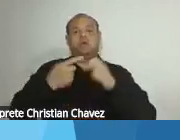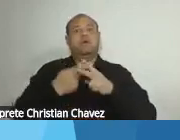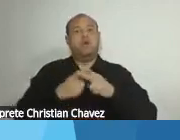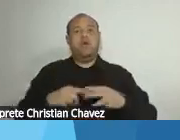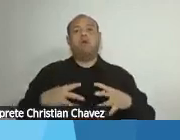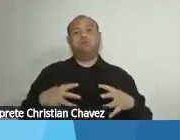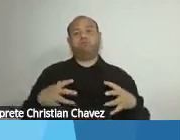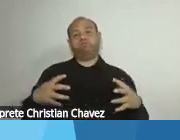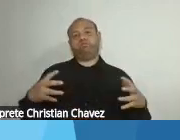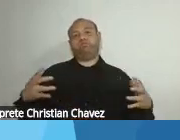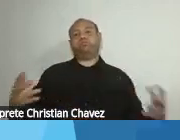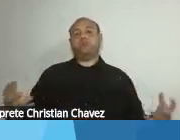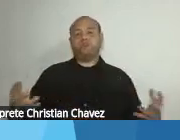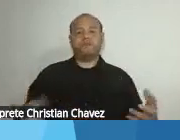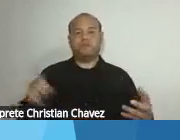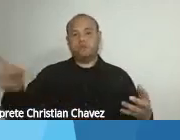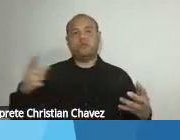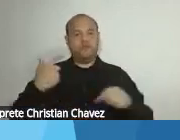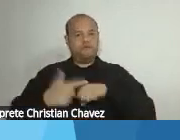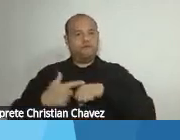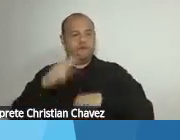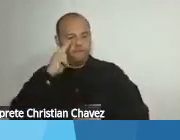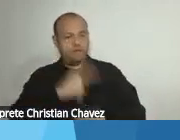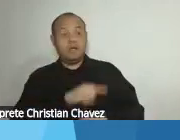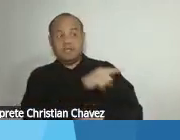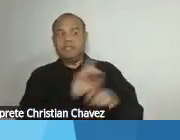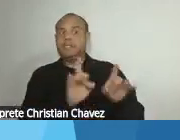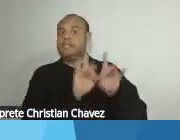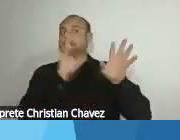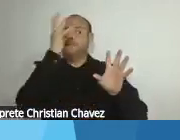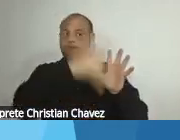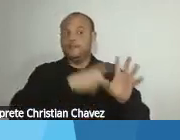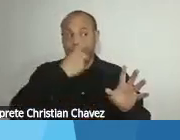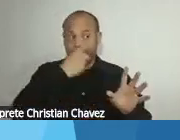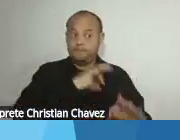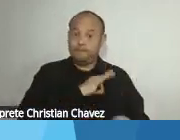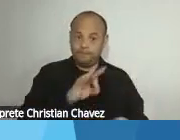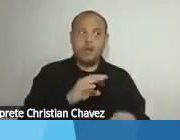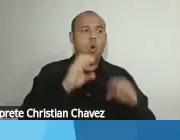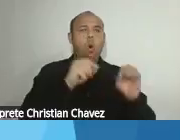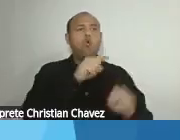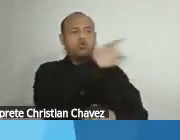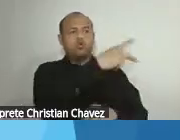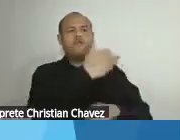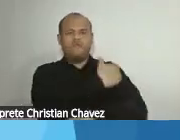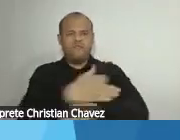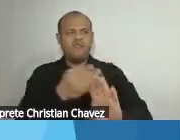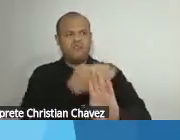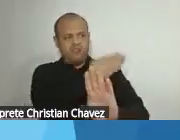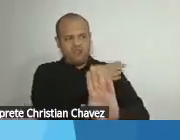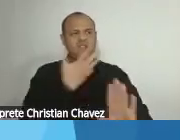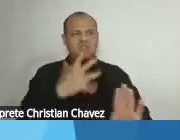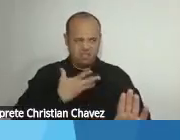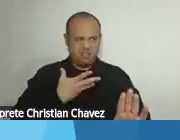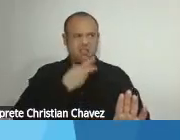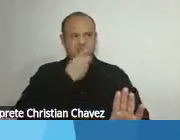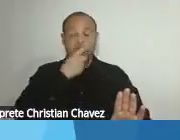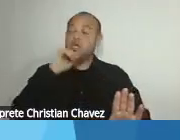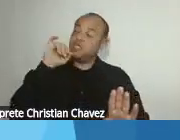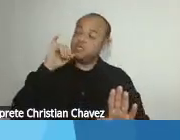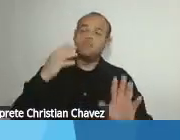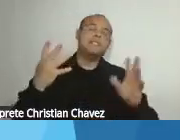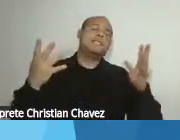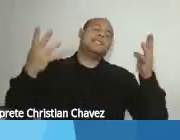tiene ciertos factores de riesgo o tiene familiares de primer grado con diabetes, ¿sí? También dentro de la